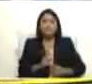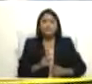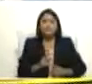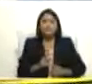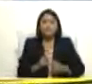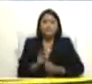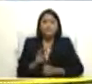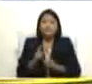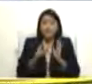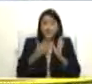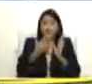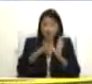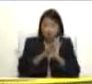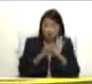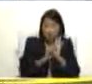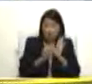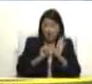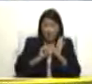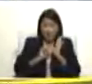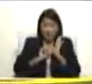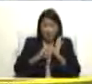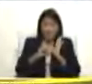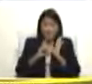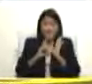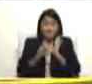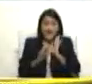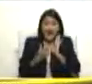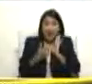para cambiar una coma, Vidalco Bolívar,